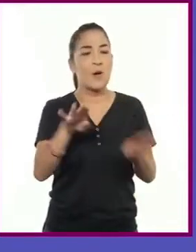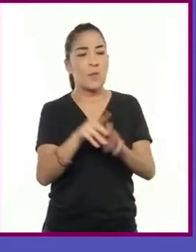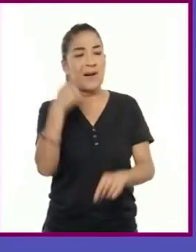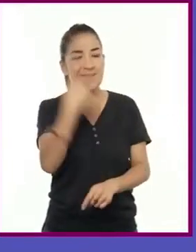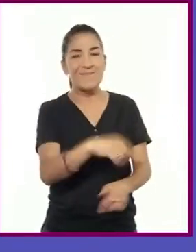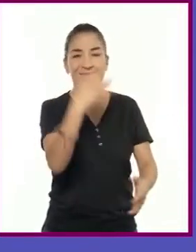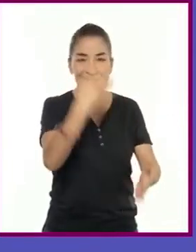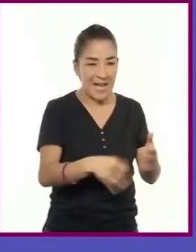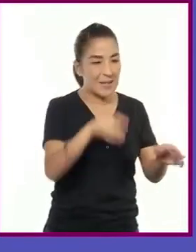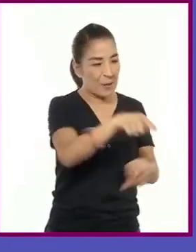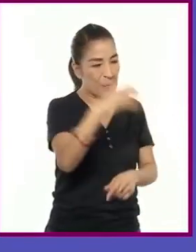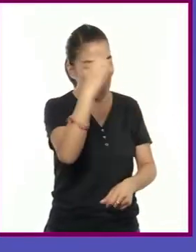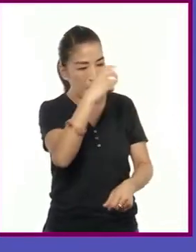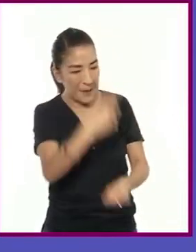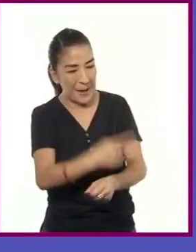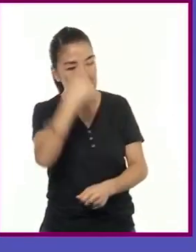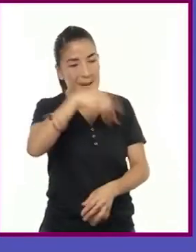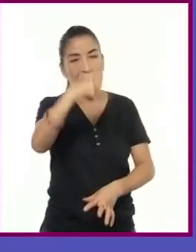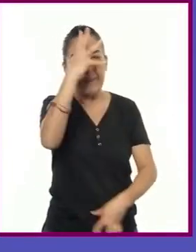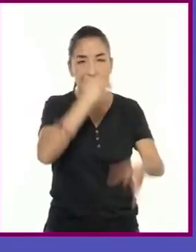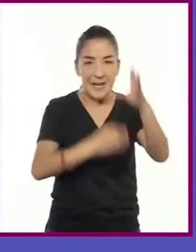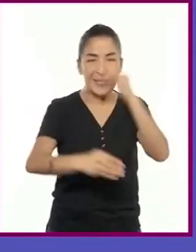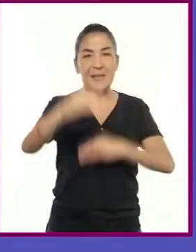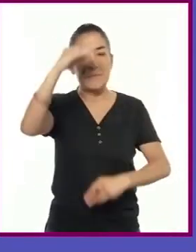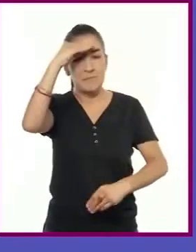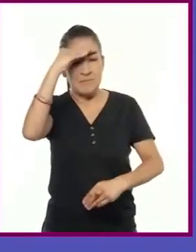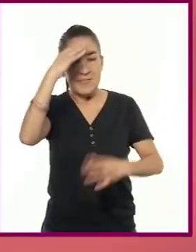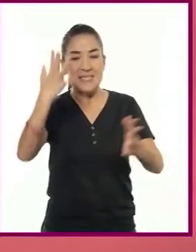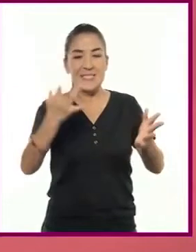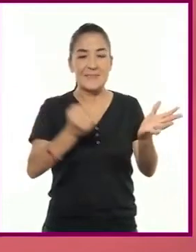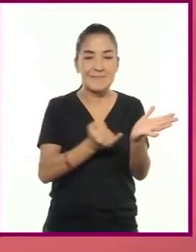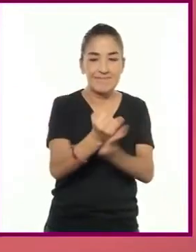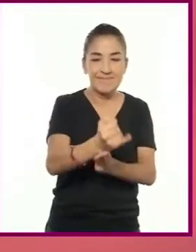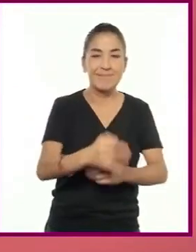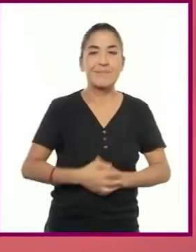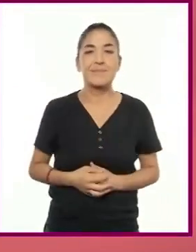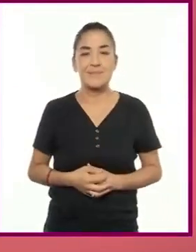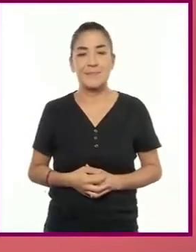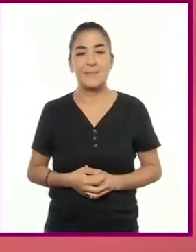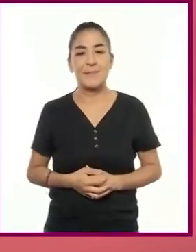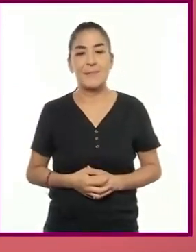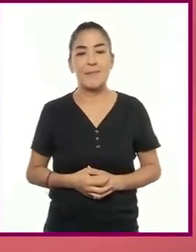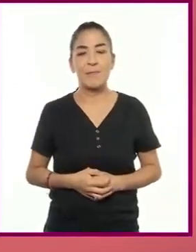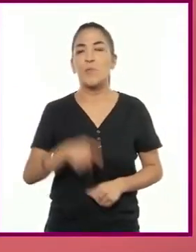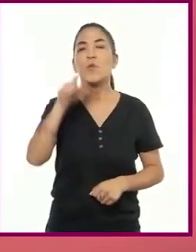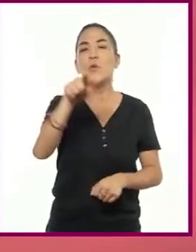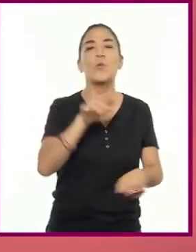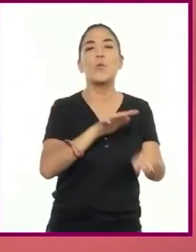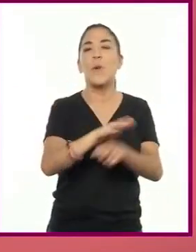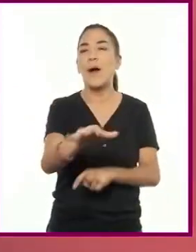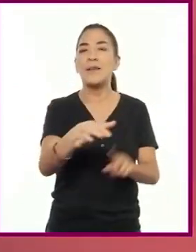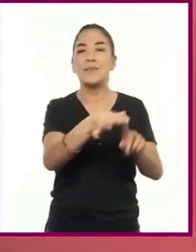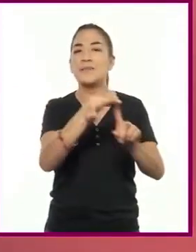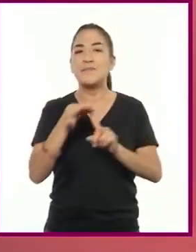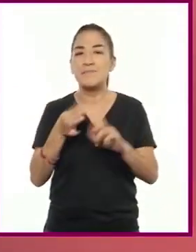a aprender, a reflexionar, a decidir. ¿Cuál opción